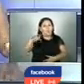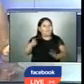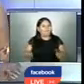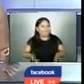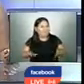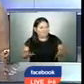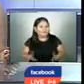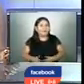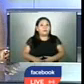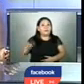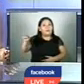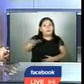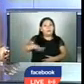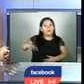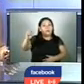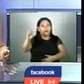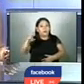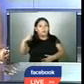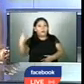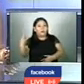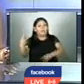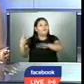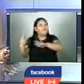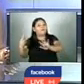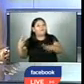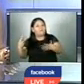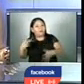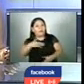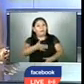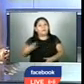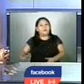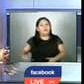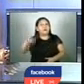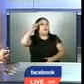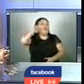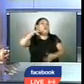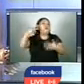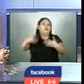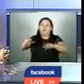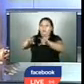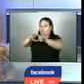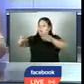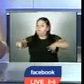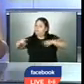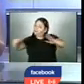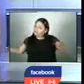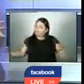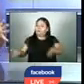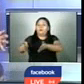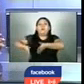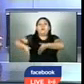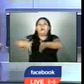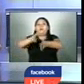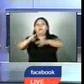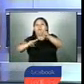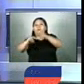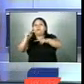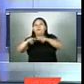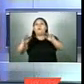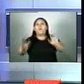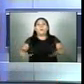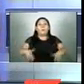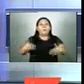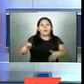contándoles que en el oriente del país el presidente de la República entregó la primera fase de una obra vial que busca descongestionar el ingreso